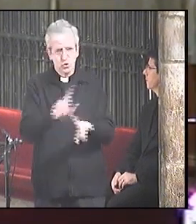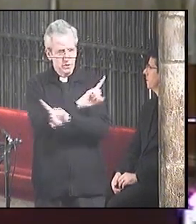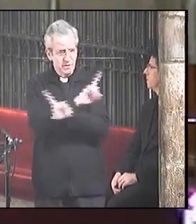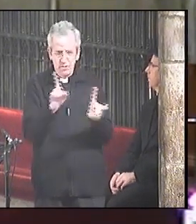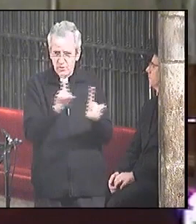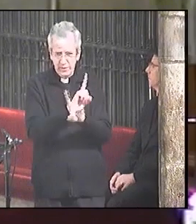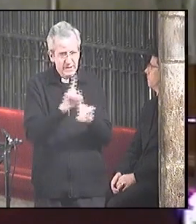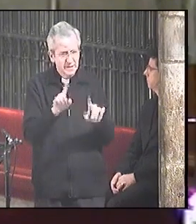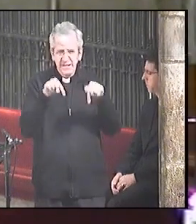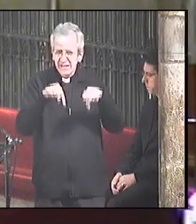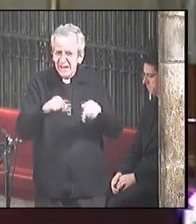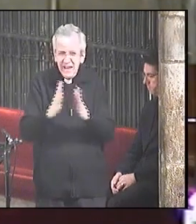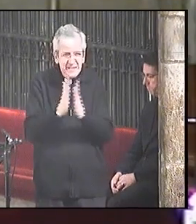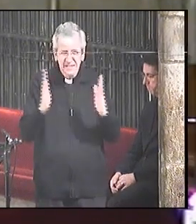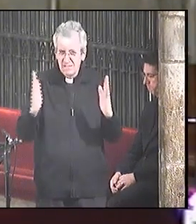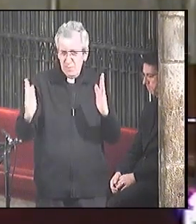siquiera en este gran